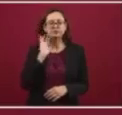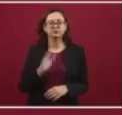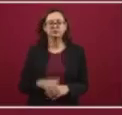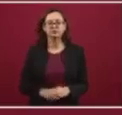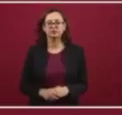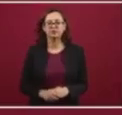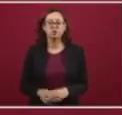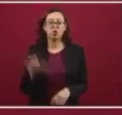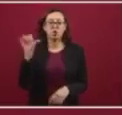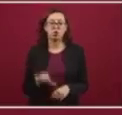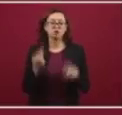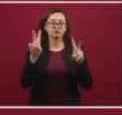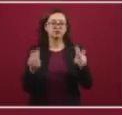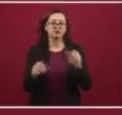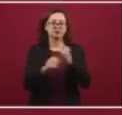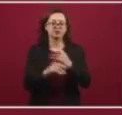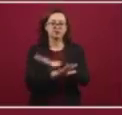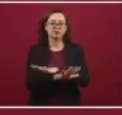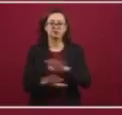del día de hoy,